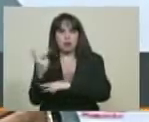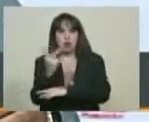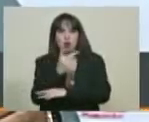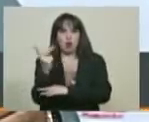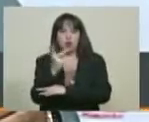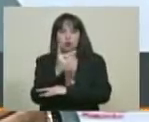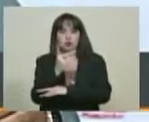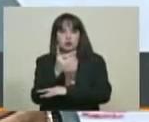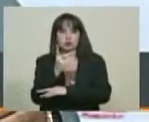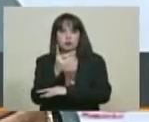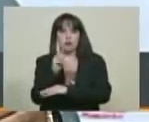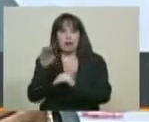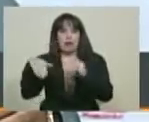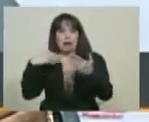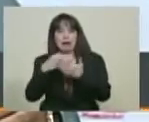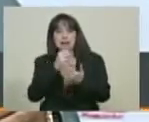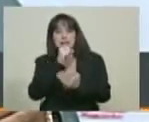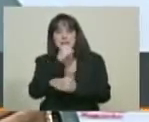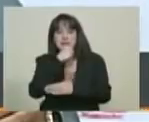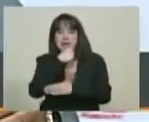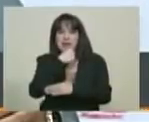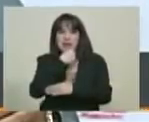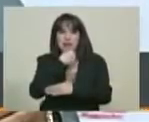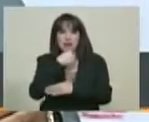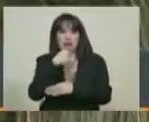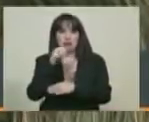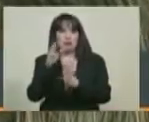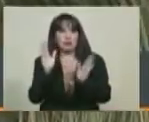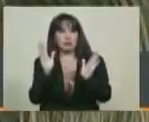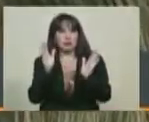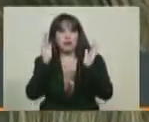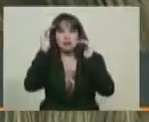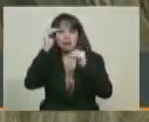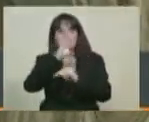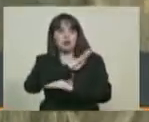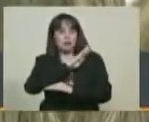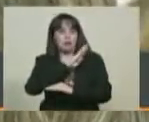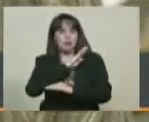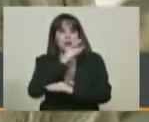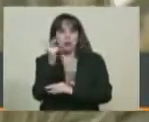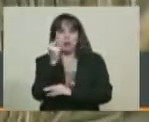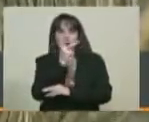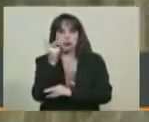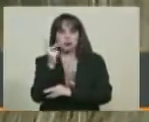¿verdad? Héctor y Pedro, atendido por sus propios dueños.